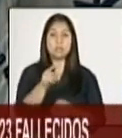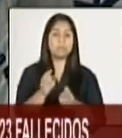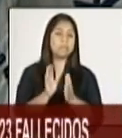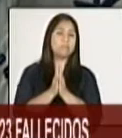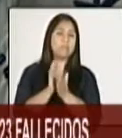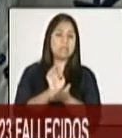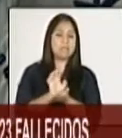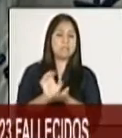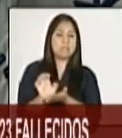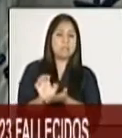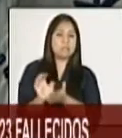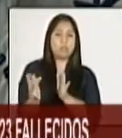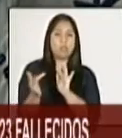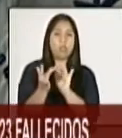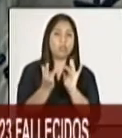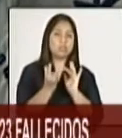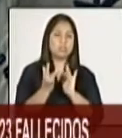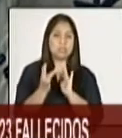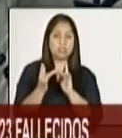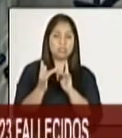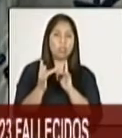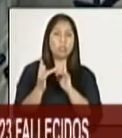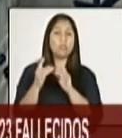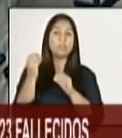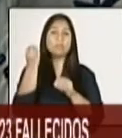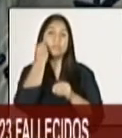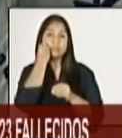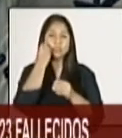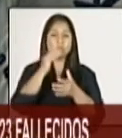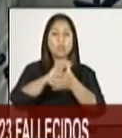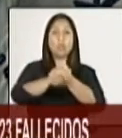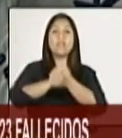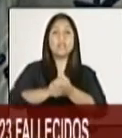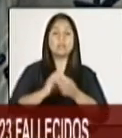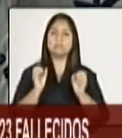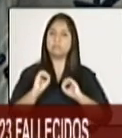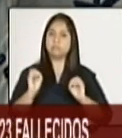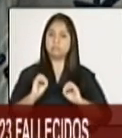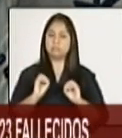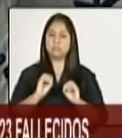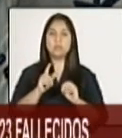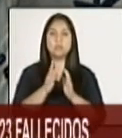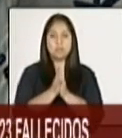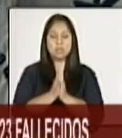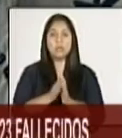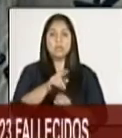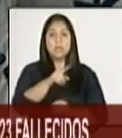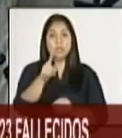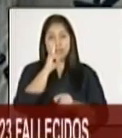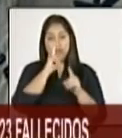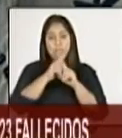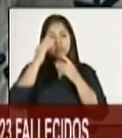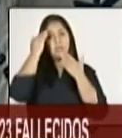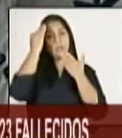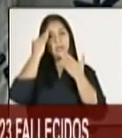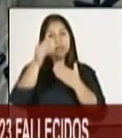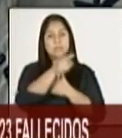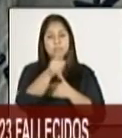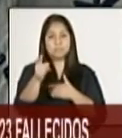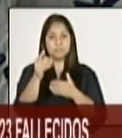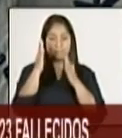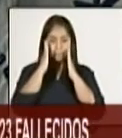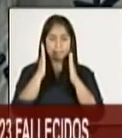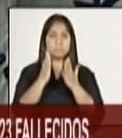evitemos cualquier contacto físico para saludarnos. Asimismo, les agradecemos por atender y